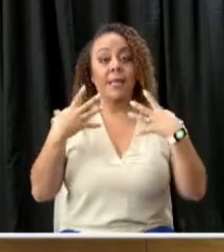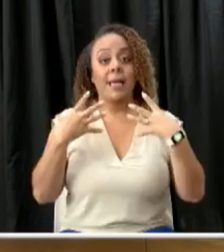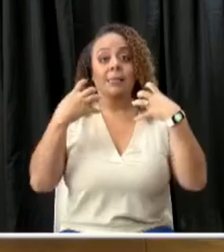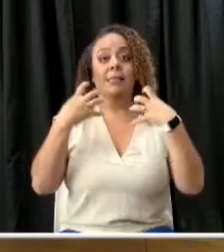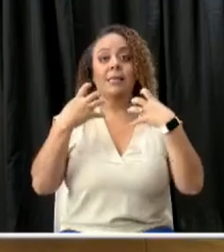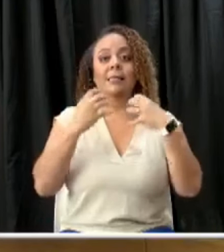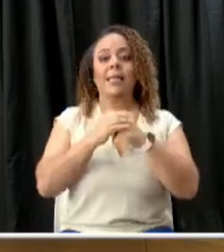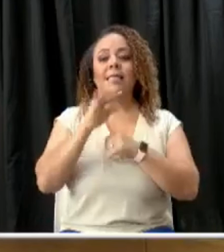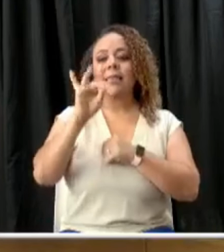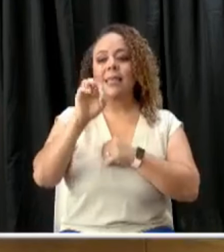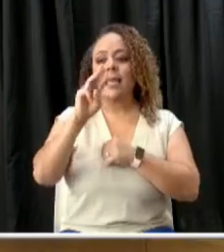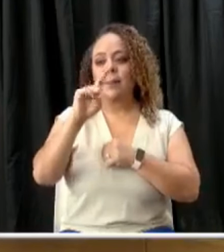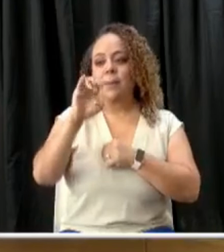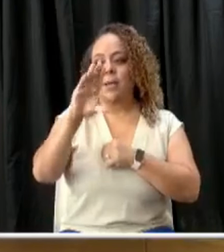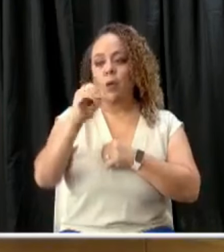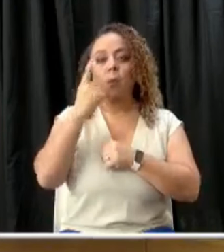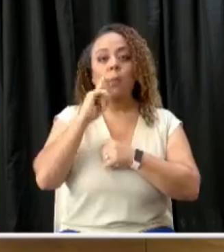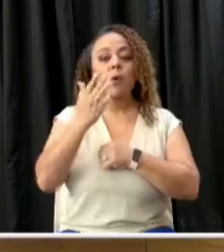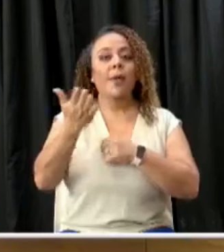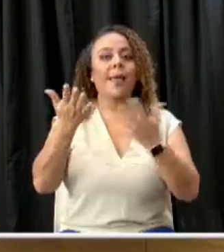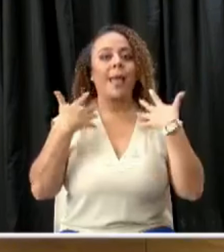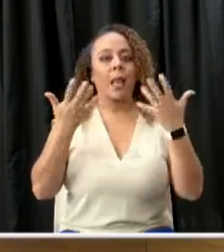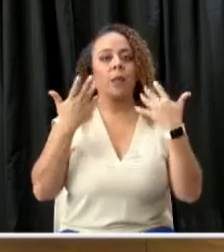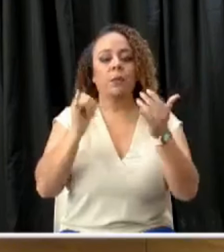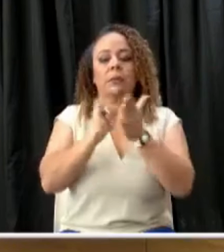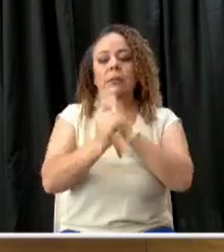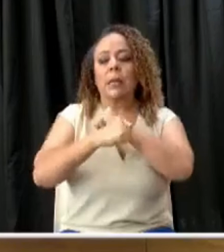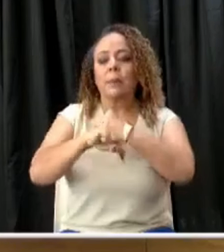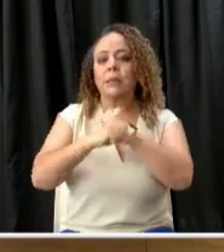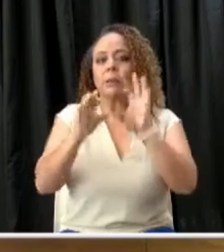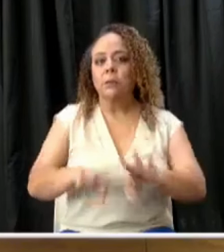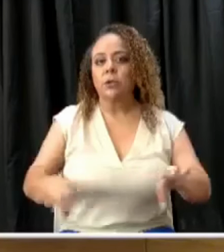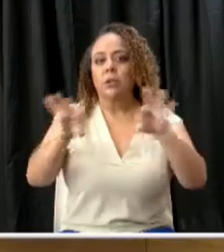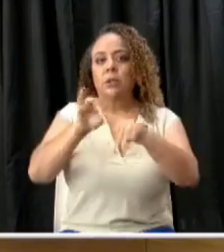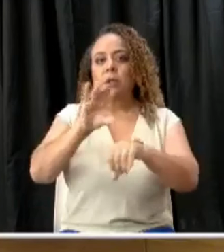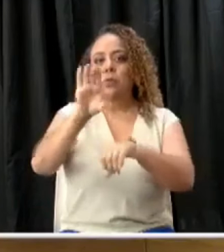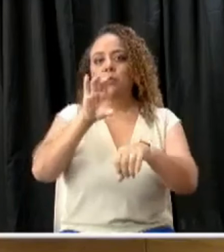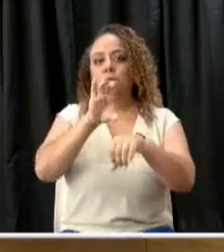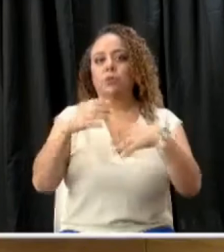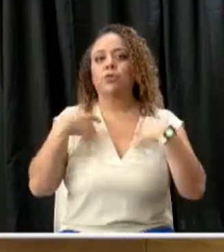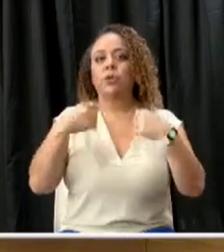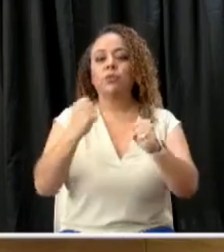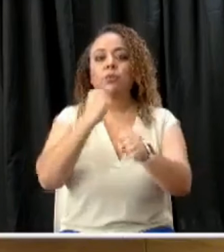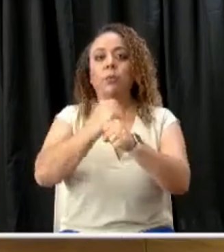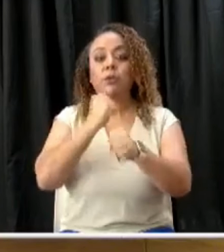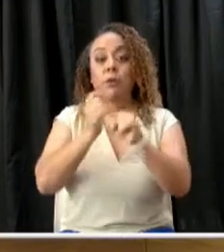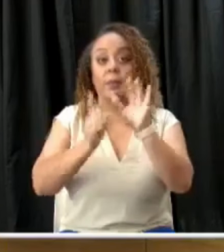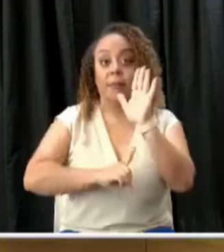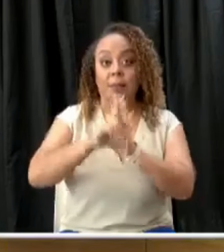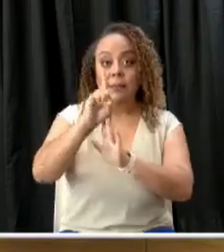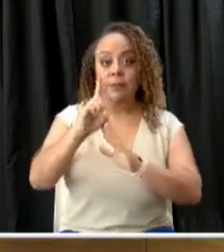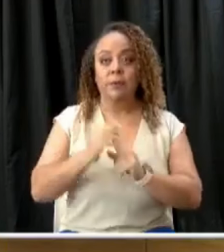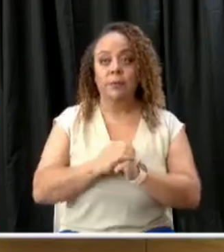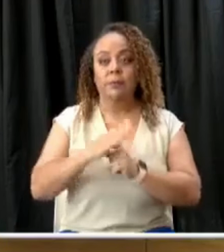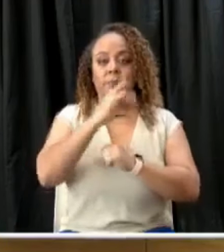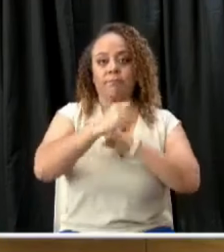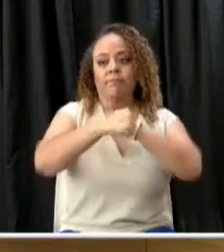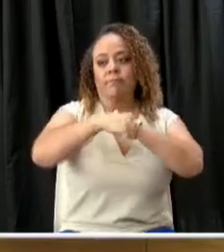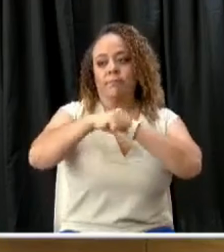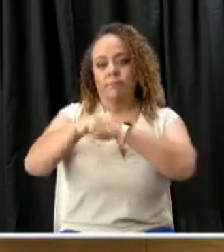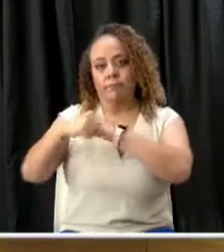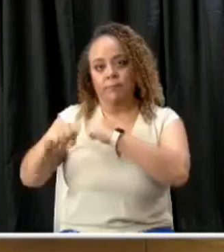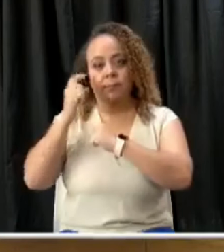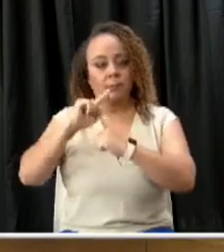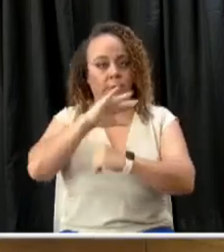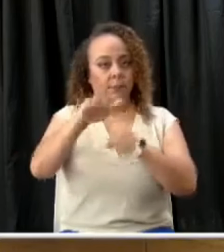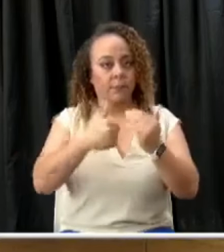por calor en esta campaña tan importante que el Consejo de Salud Ocupacional ha venido desarrollando y divulgando